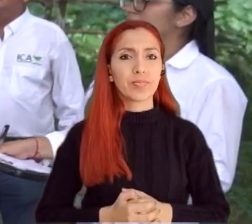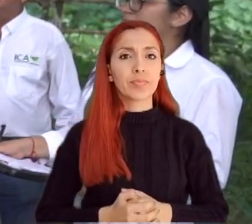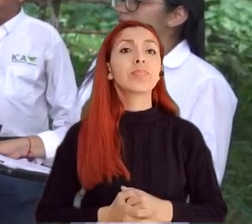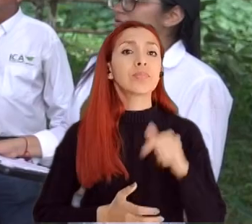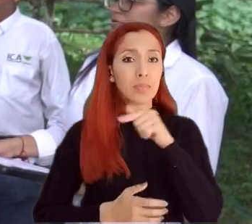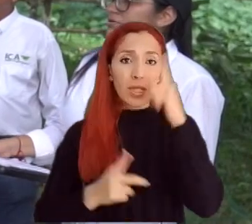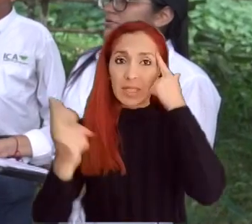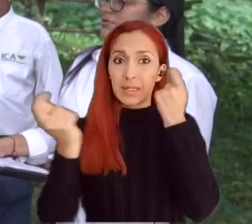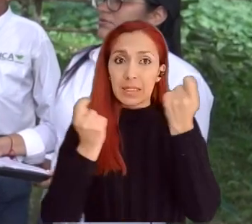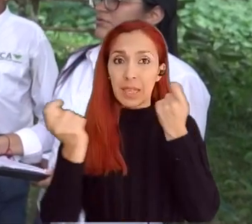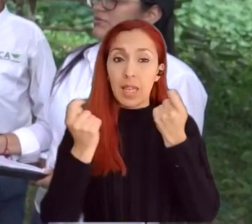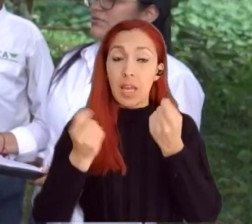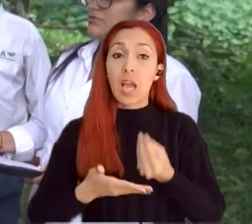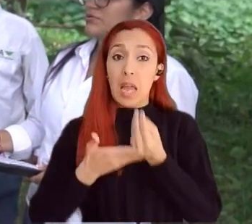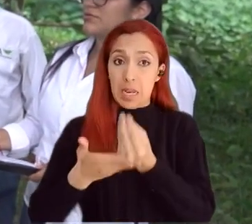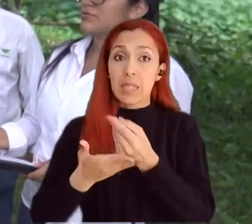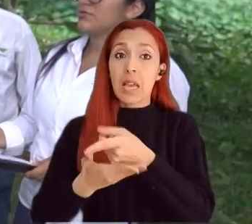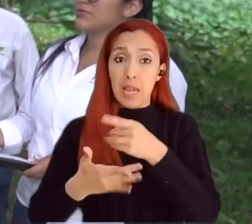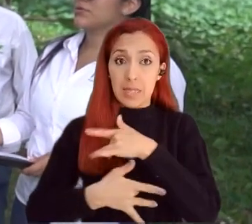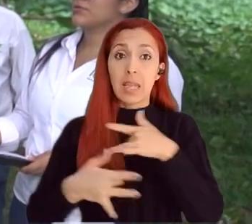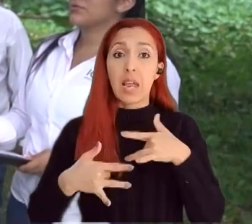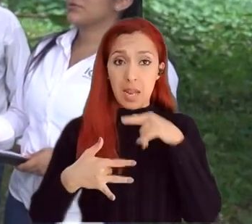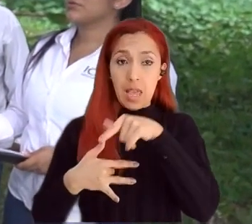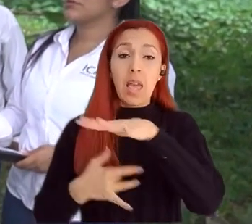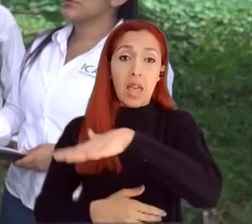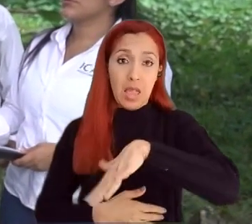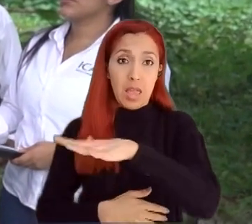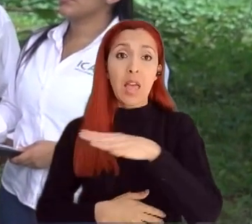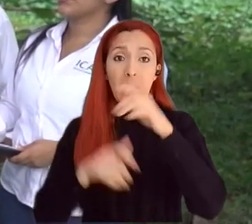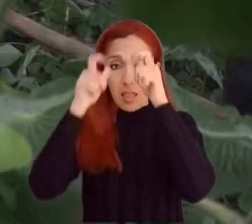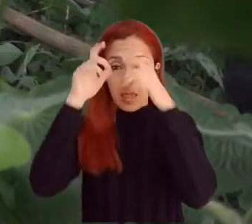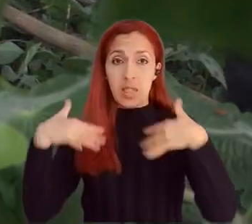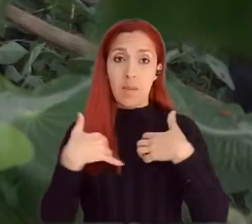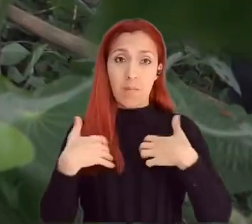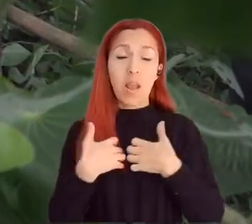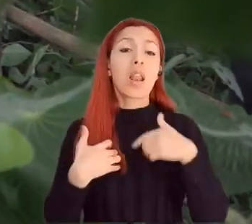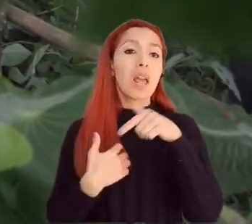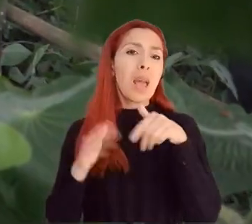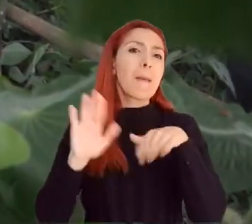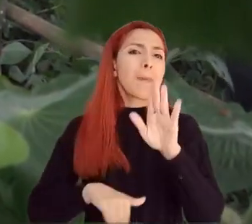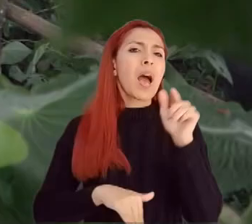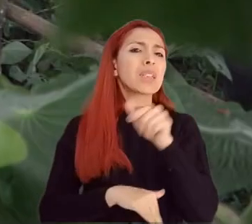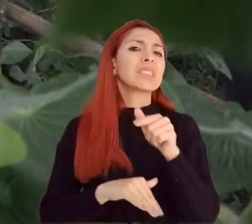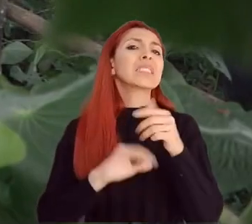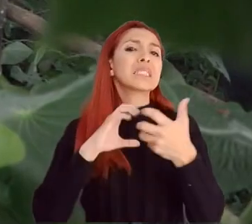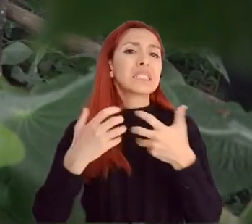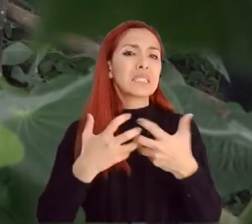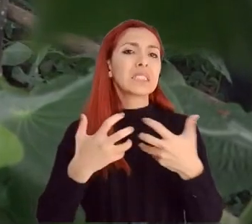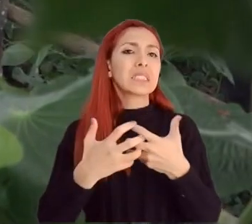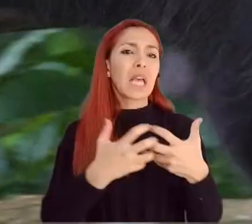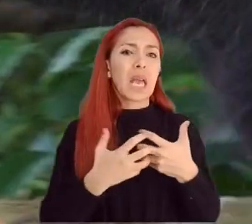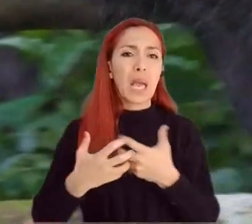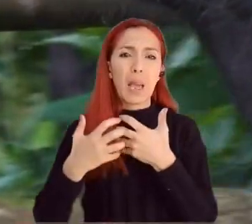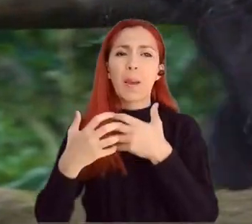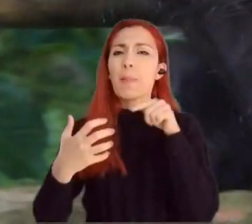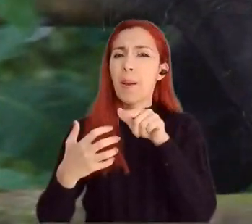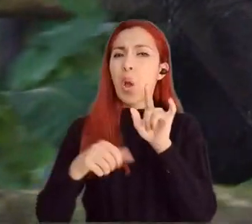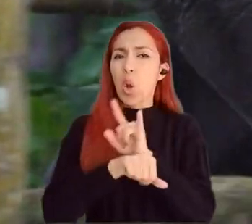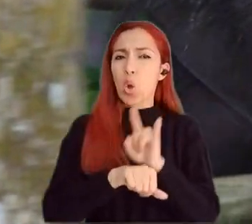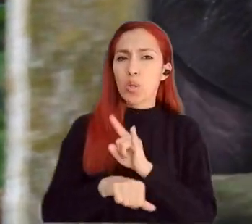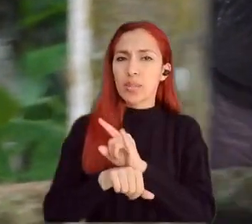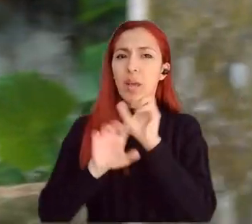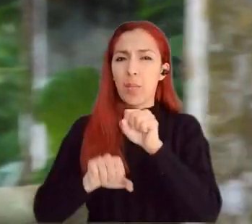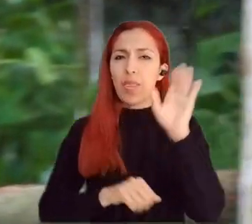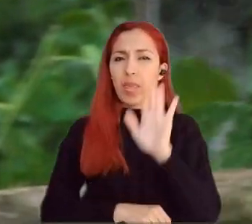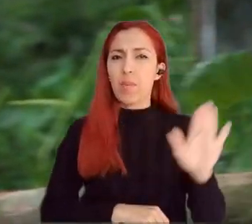Como parte de las estrategias para garantizar la sanidad en las producciones pecuarias, se cuenta también con el apoyo del sistema de sensores en todo el departamento.